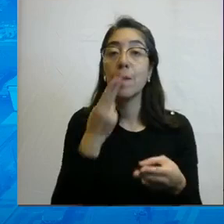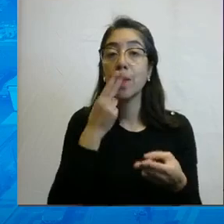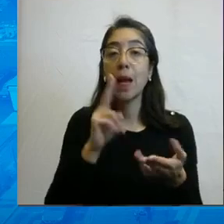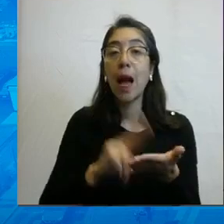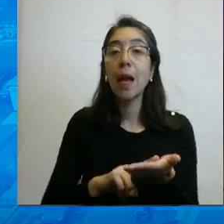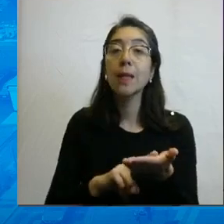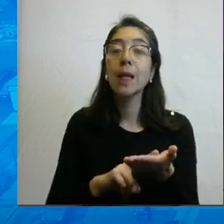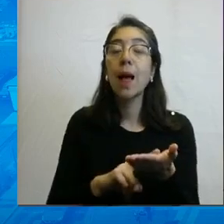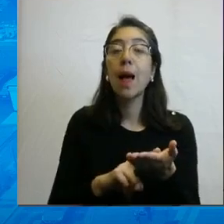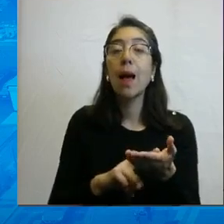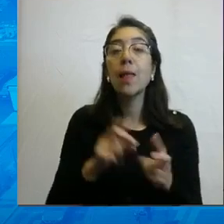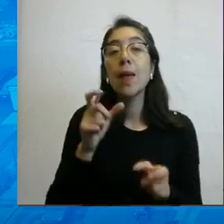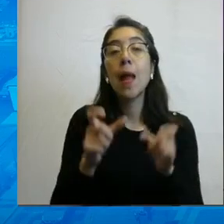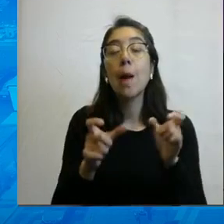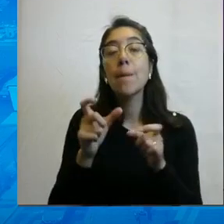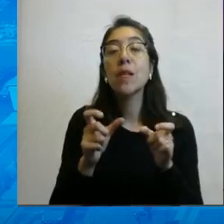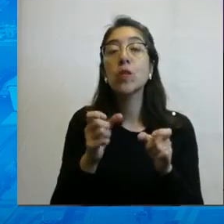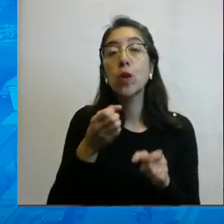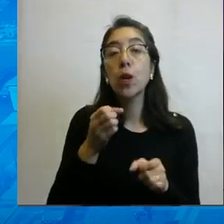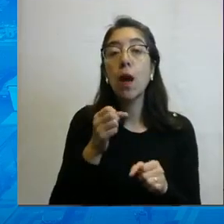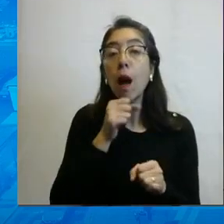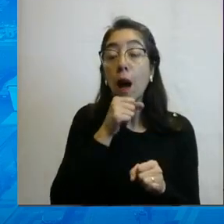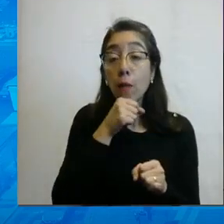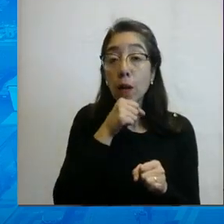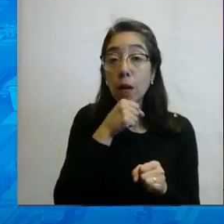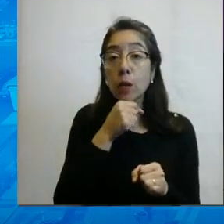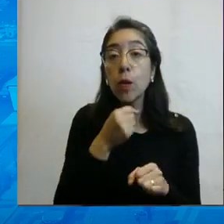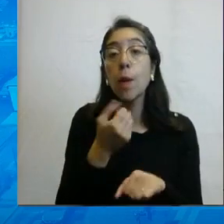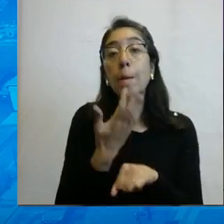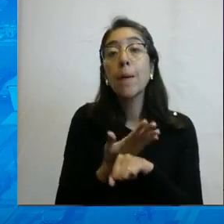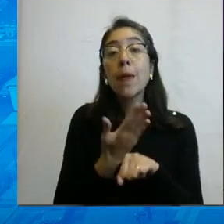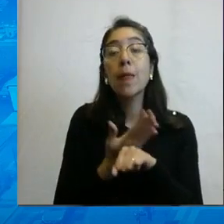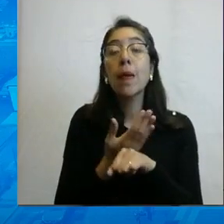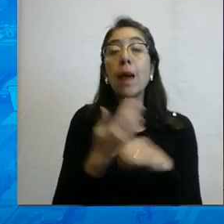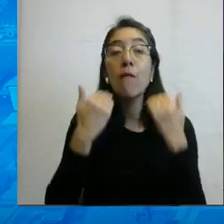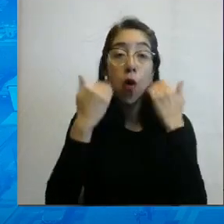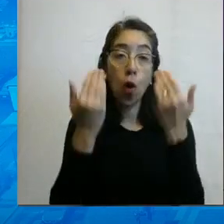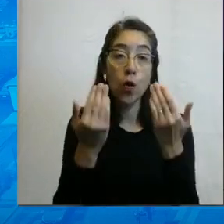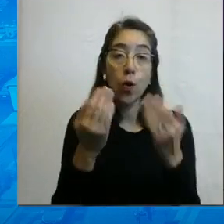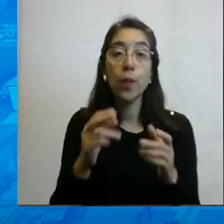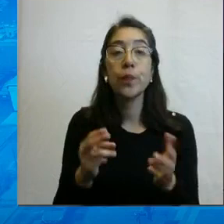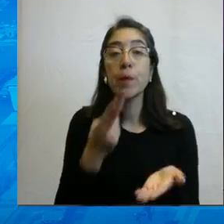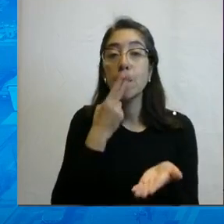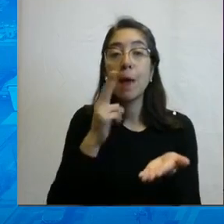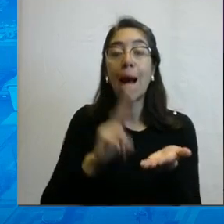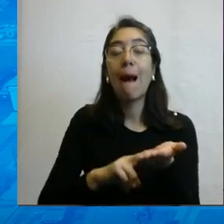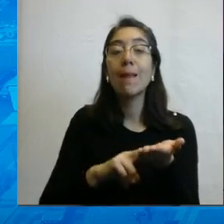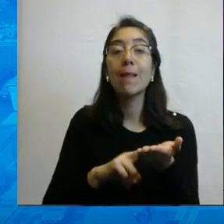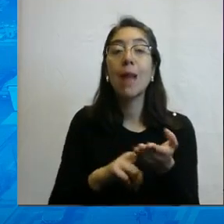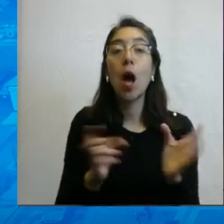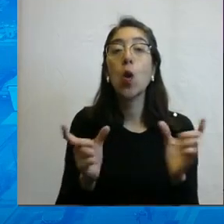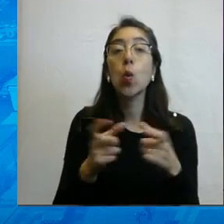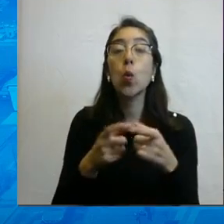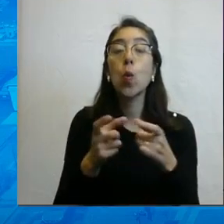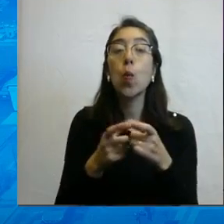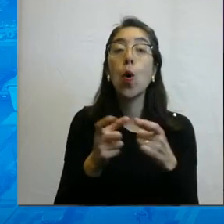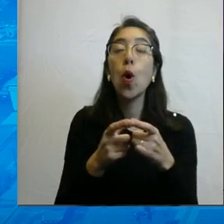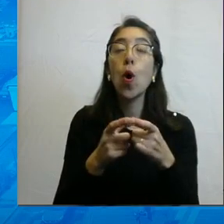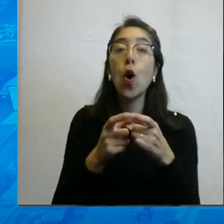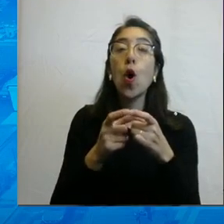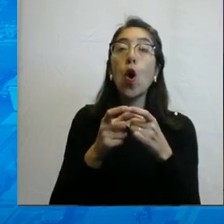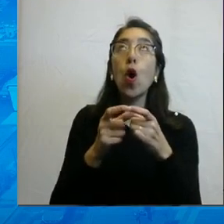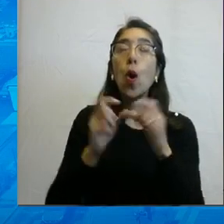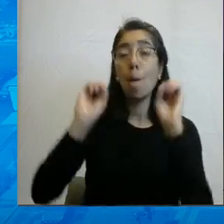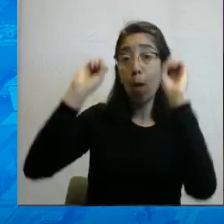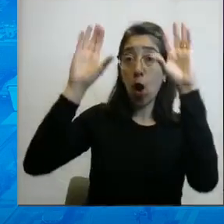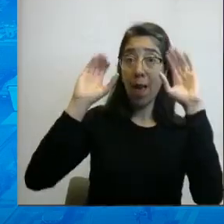la Agrupación Voleibol Melipilla, solicita colaboración, permiso y autorización, DIDECO. 3.8, carta Casa Hogar San